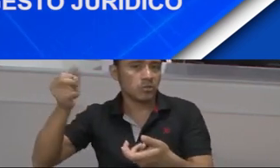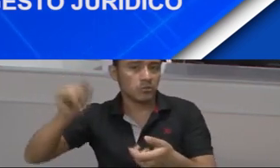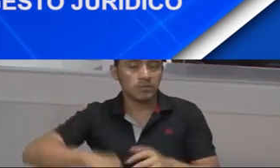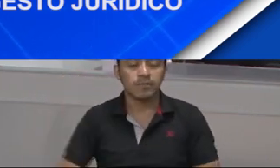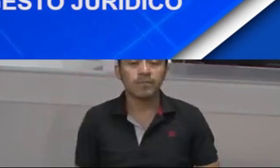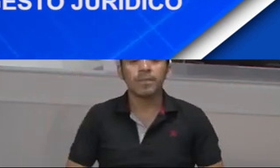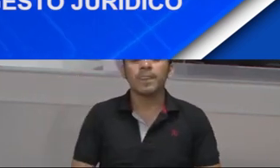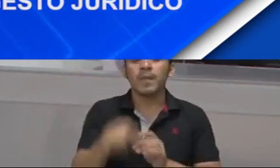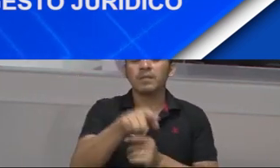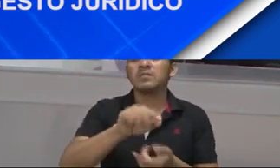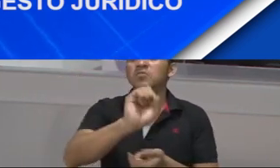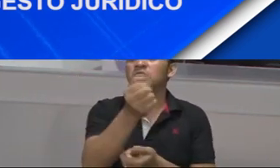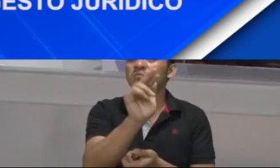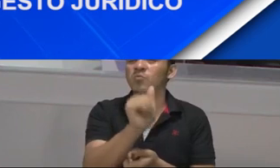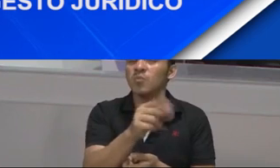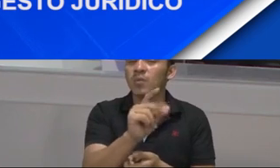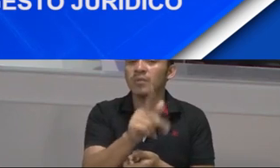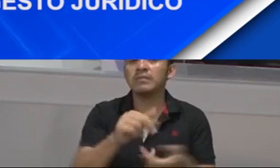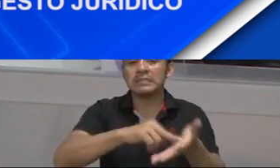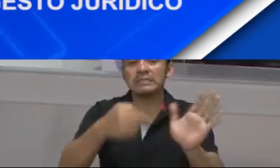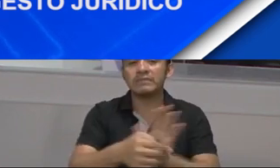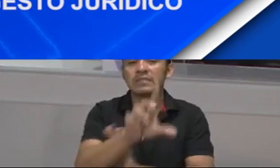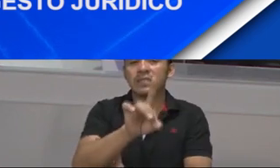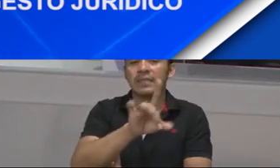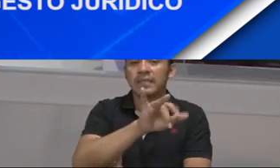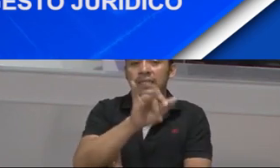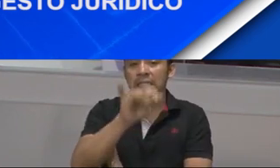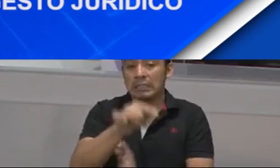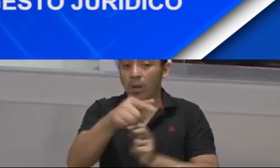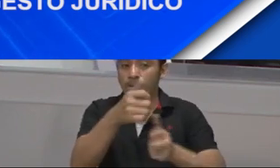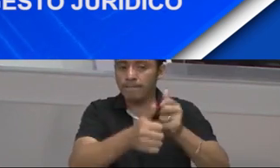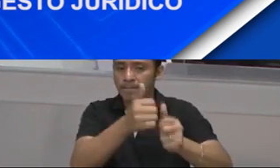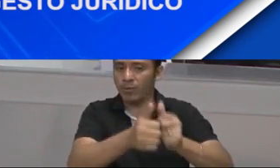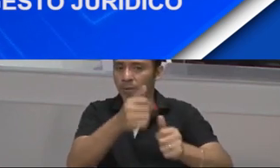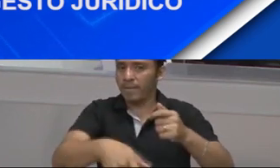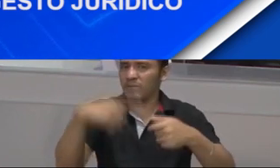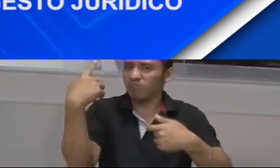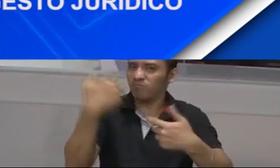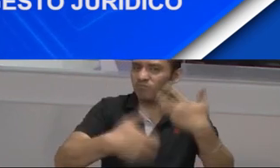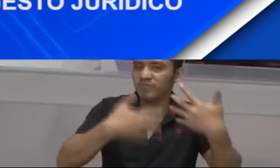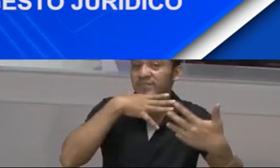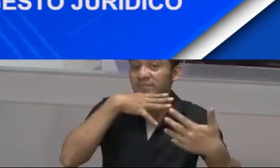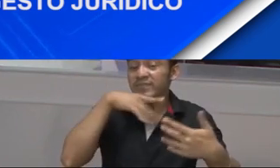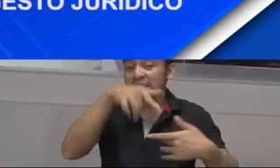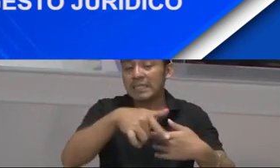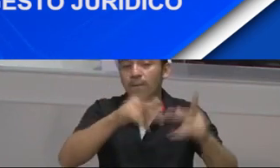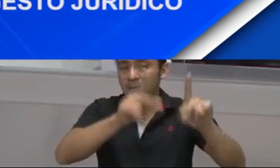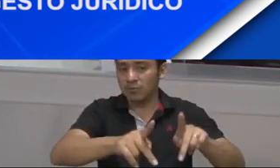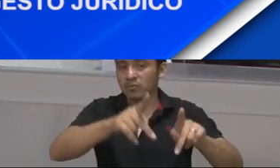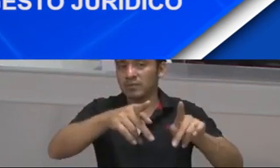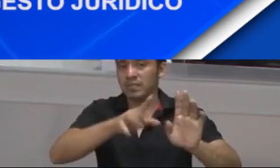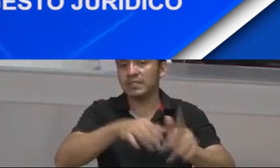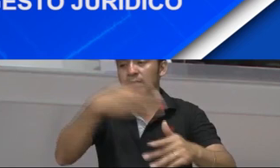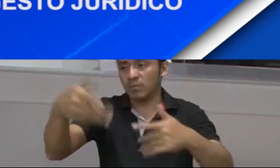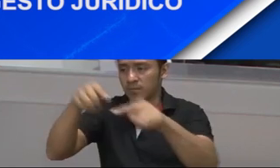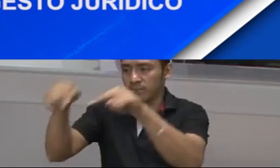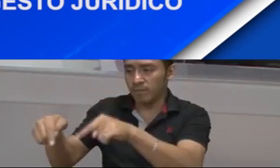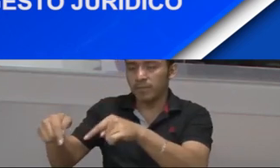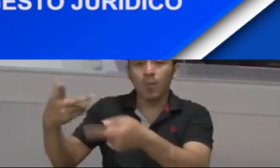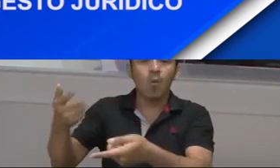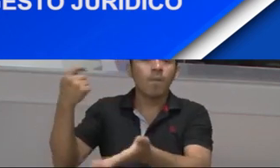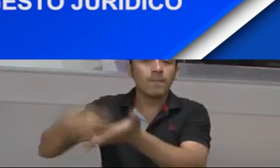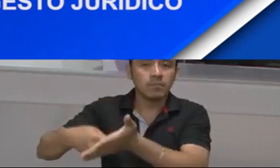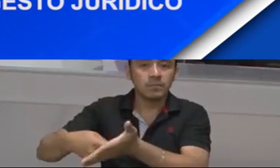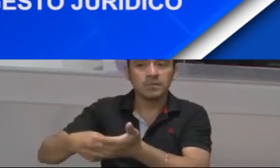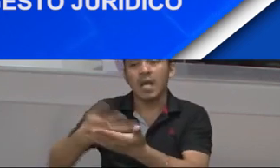de hecho es el delito. En algunos casos, las circunstancias de peligrosidad del autor y las consecuencias jurídicas pueden ser penas.